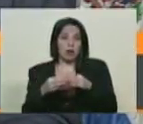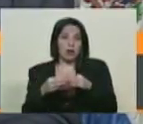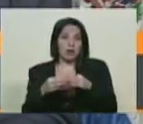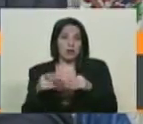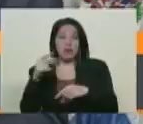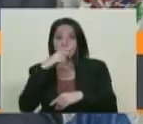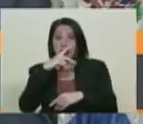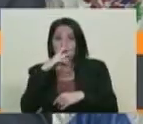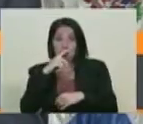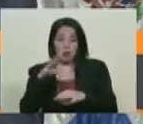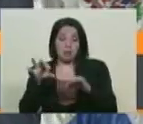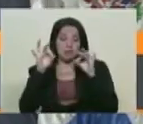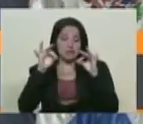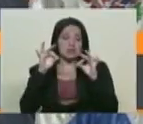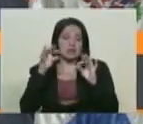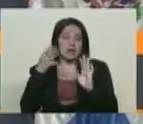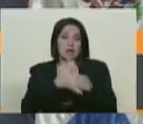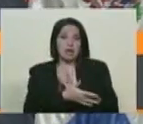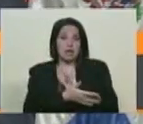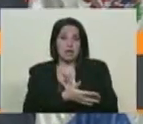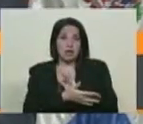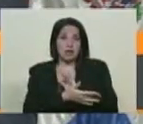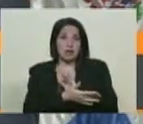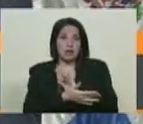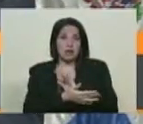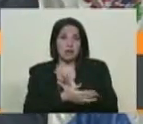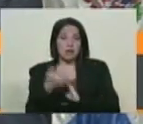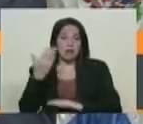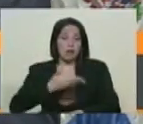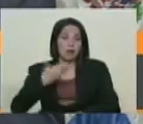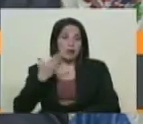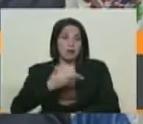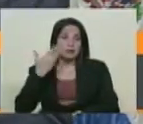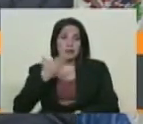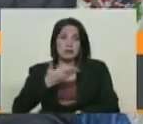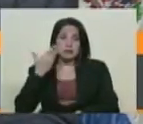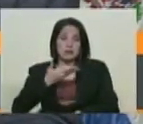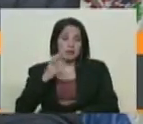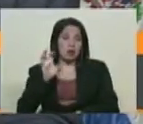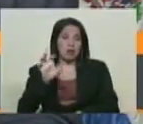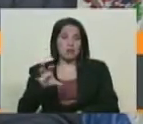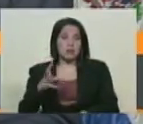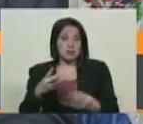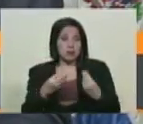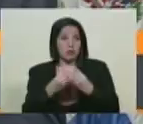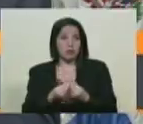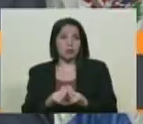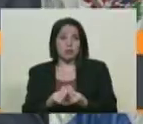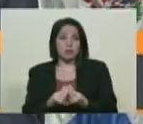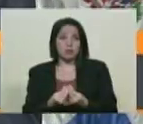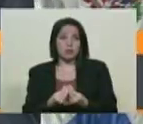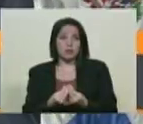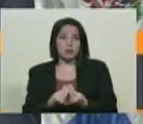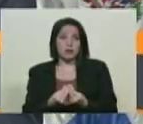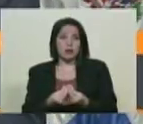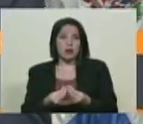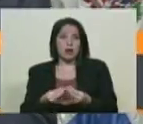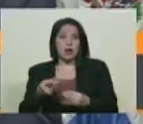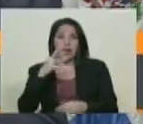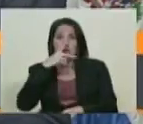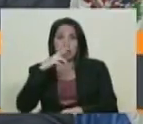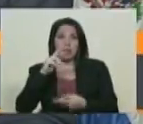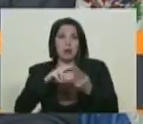muy especialmente a la cualidad que tendrán los países que acompañan este diálogo de